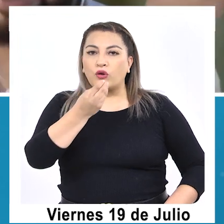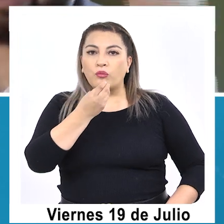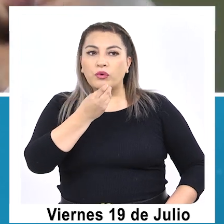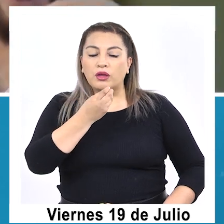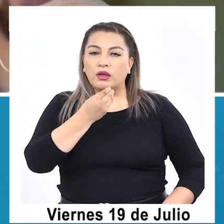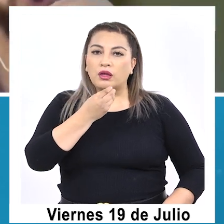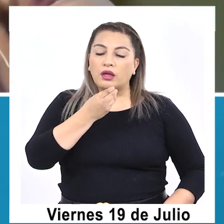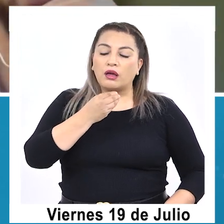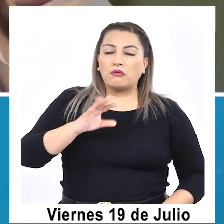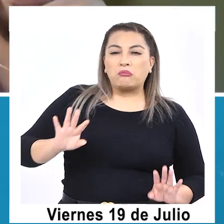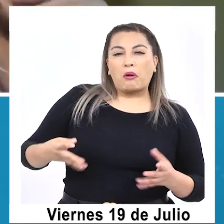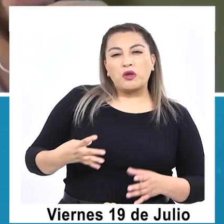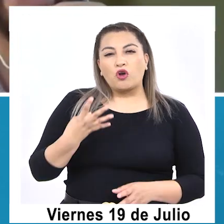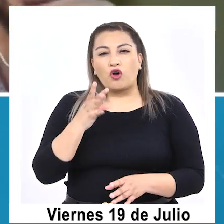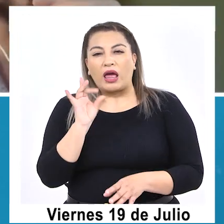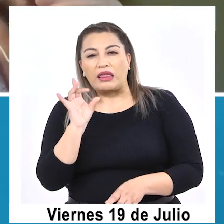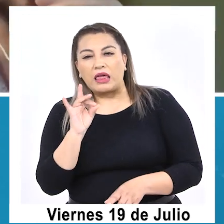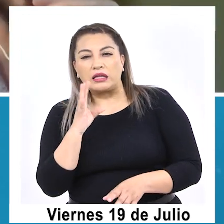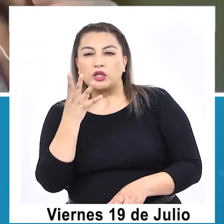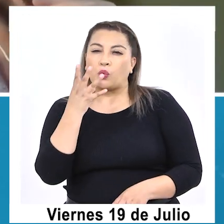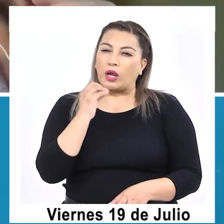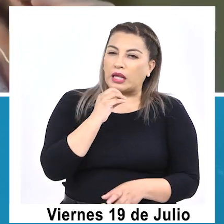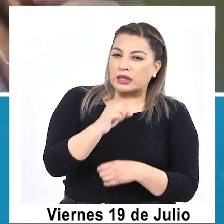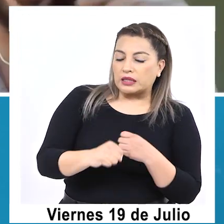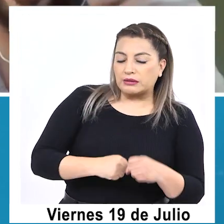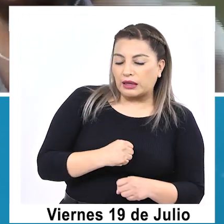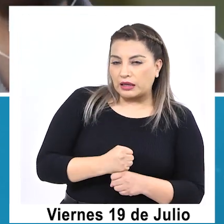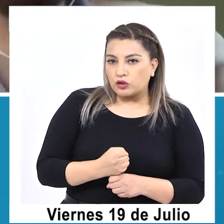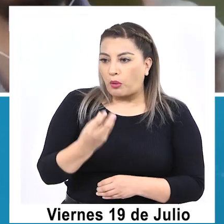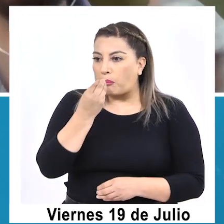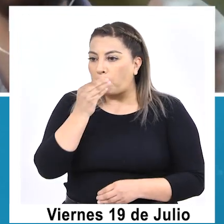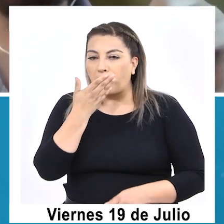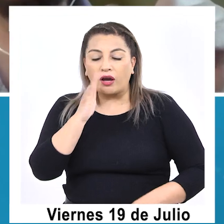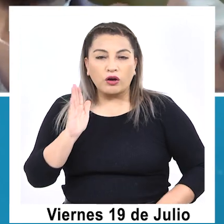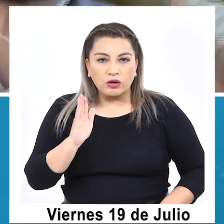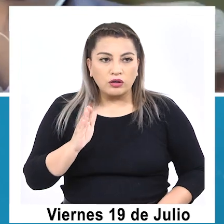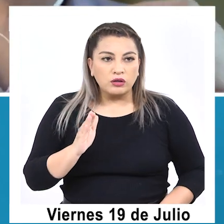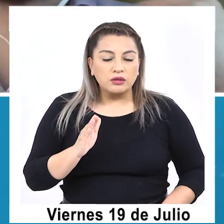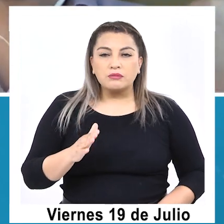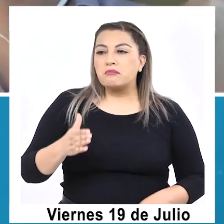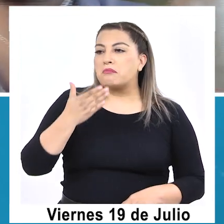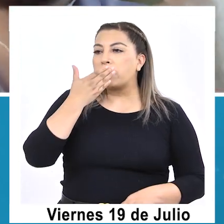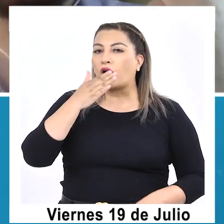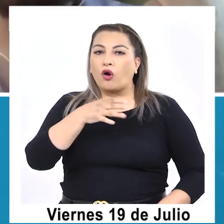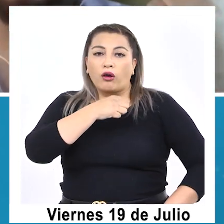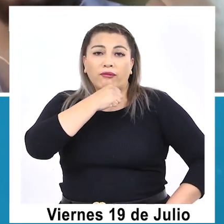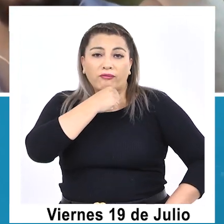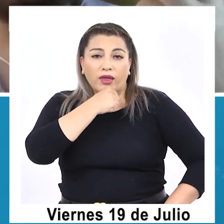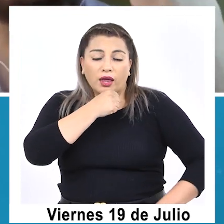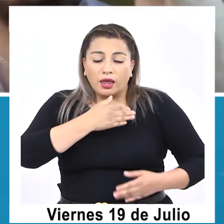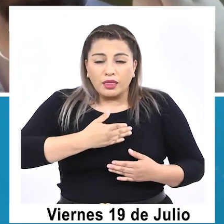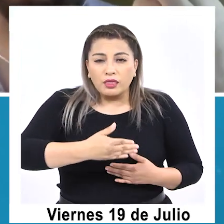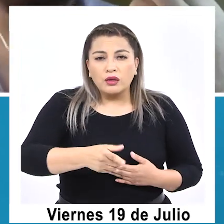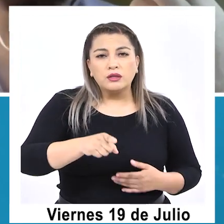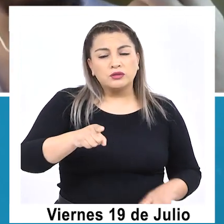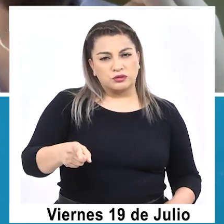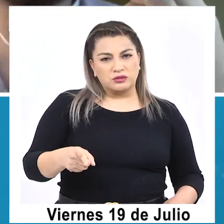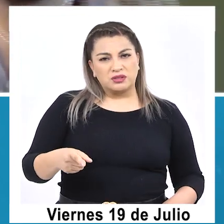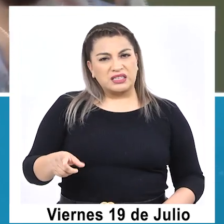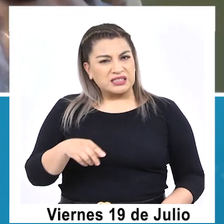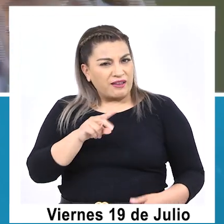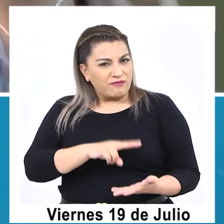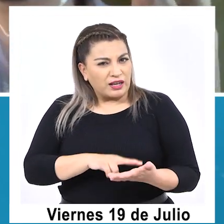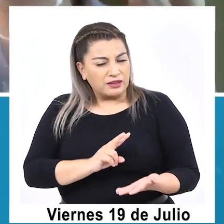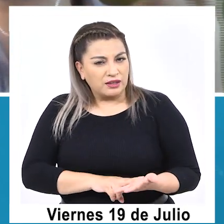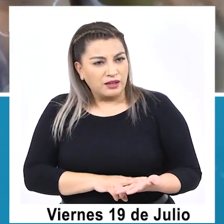Edad Media, hablando de los 40 años aproximadamente, vamos a tener una mejor vejez. ¿Cómo está conectado eso?